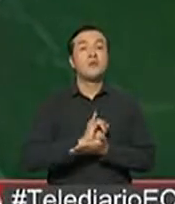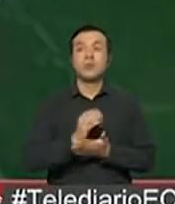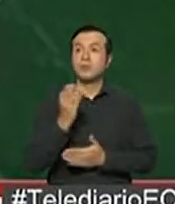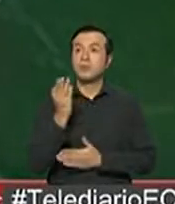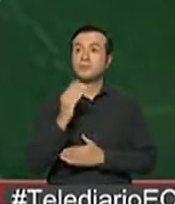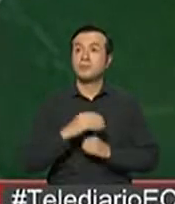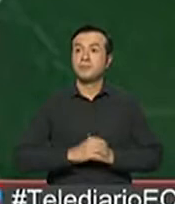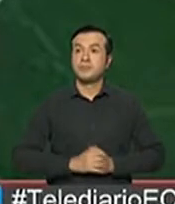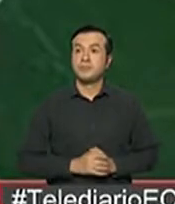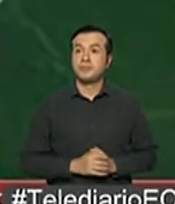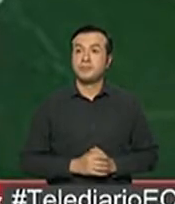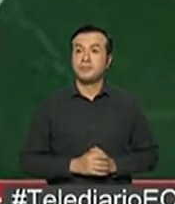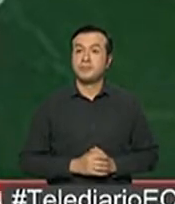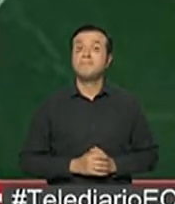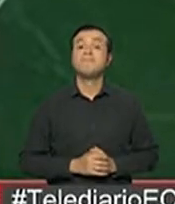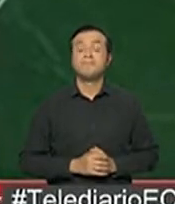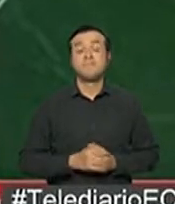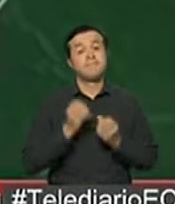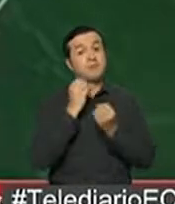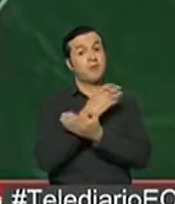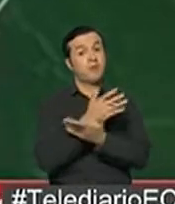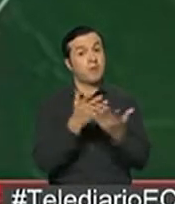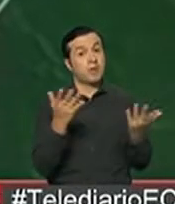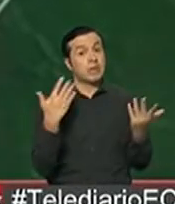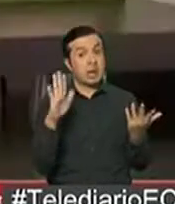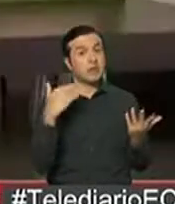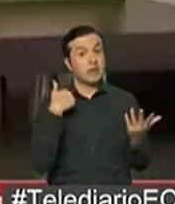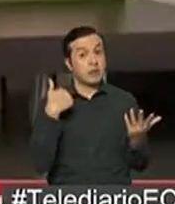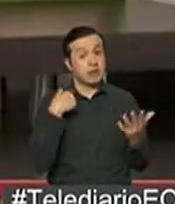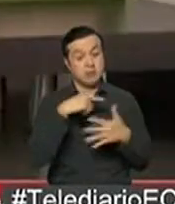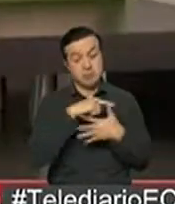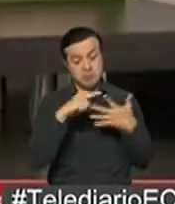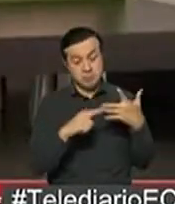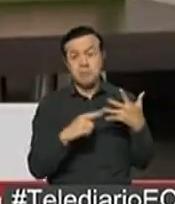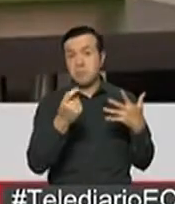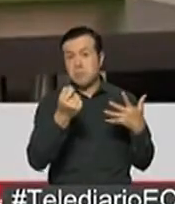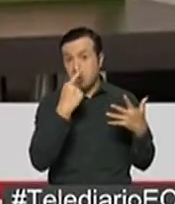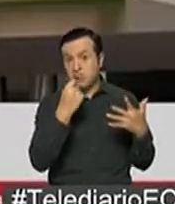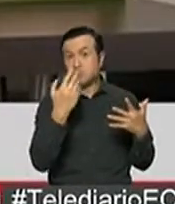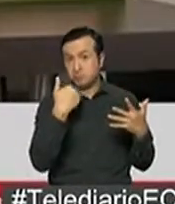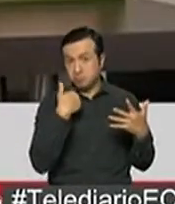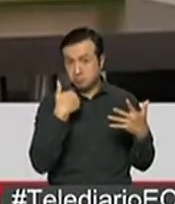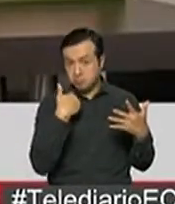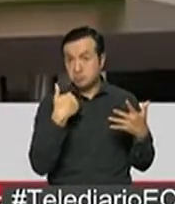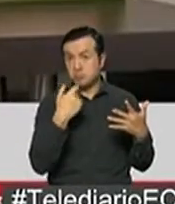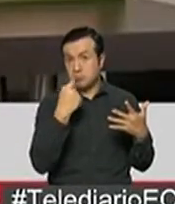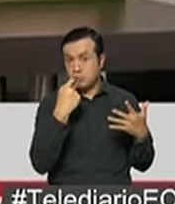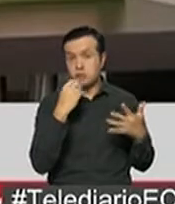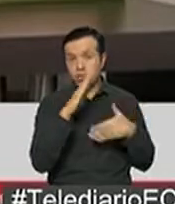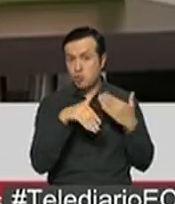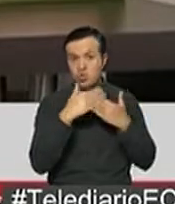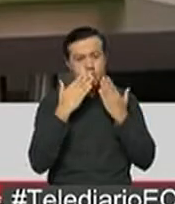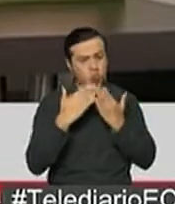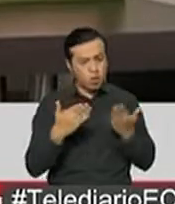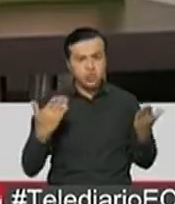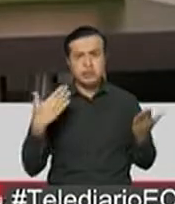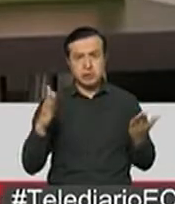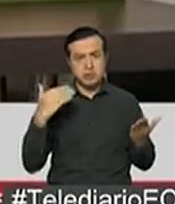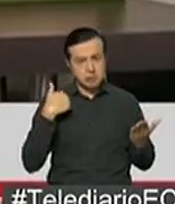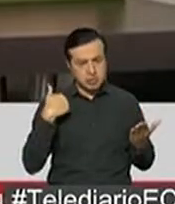san vicente de paúl e indican que están abastecidos tenemos los medicamentos los medicamentos los insumos necesarios